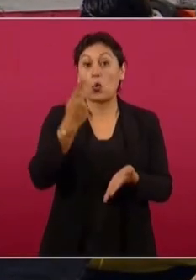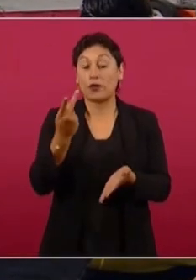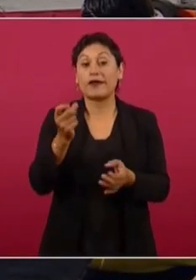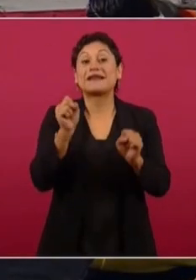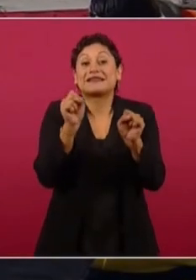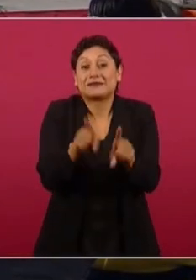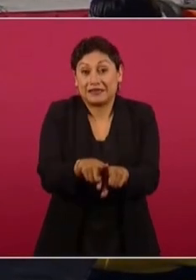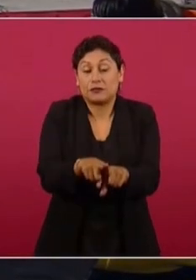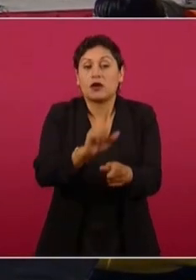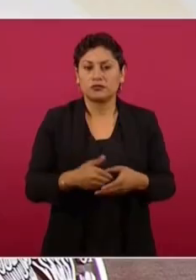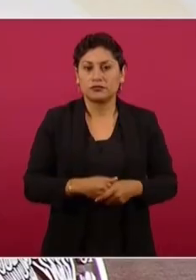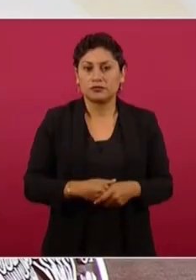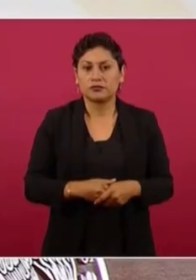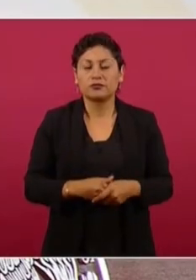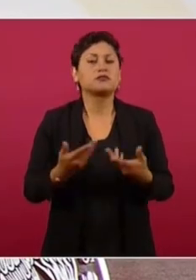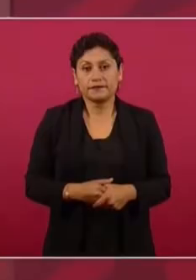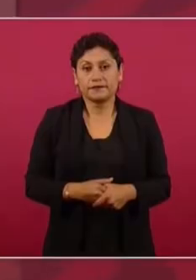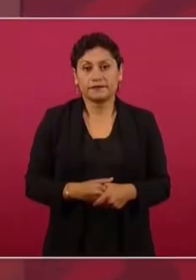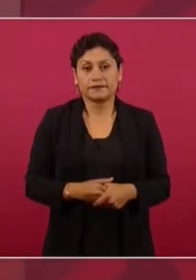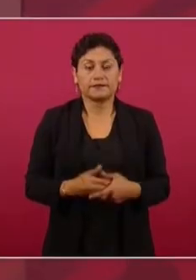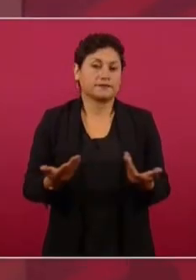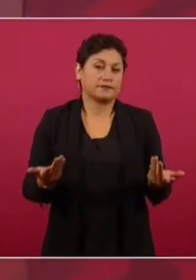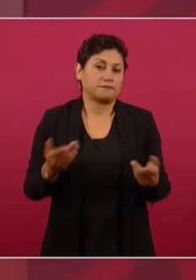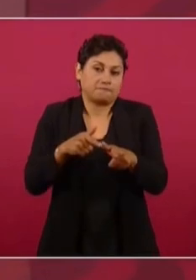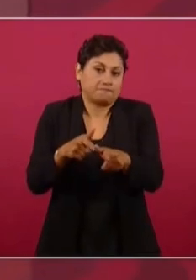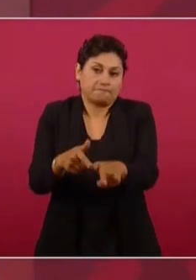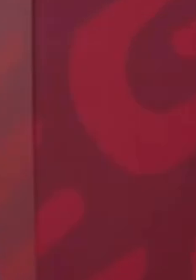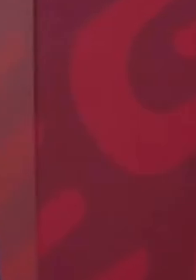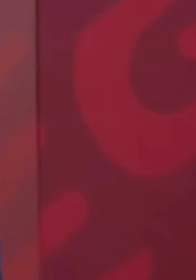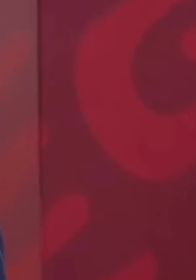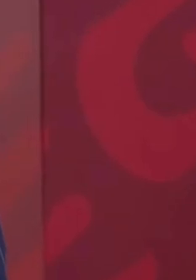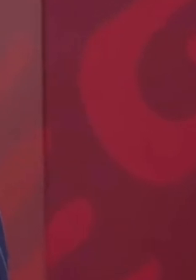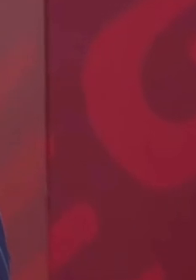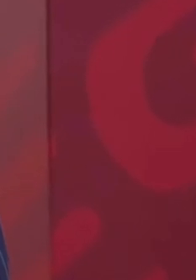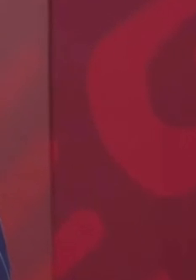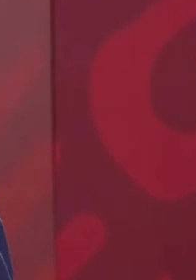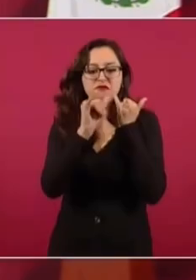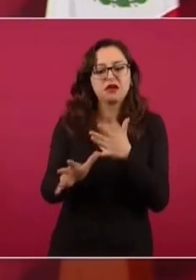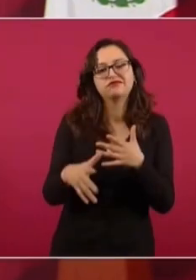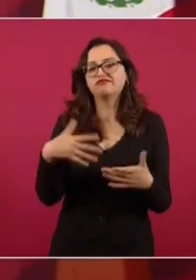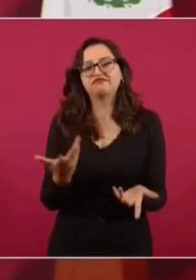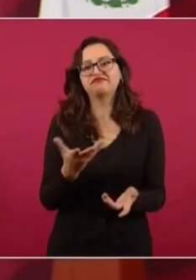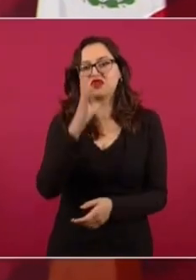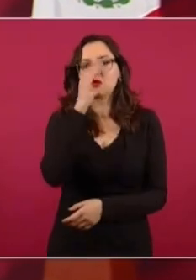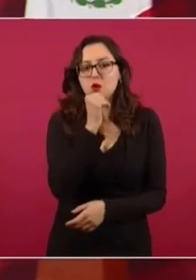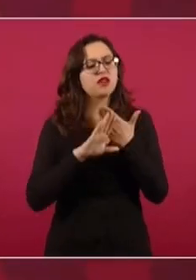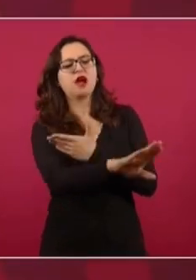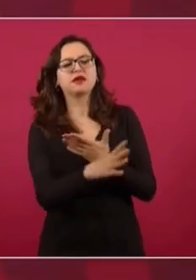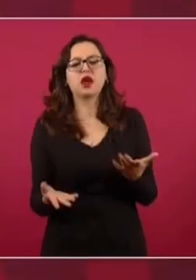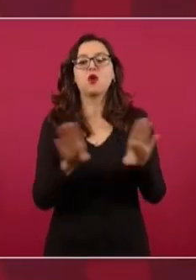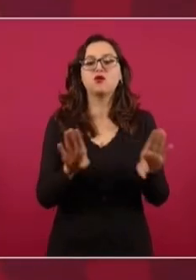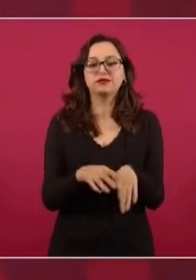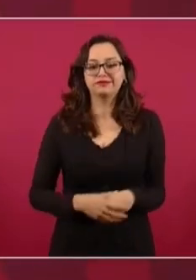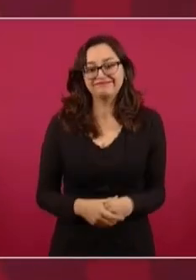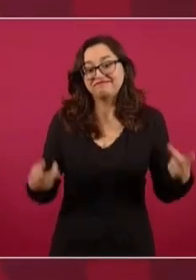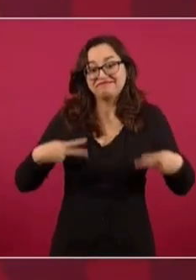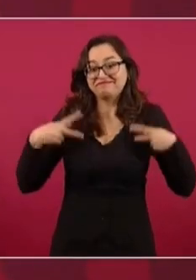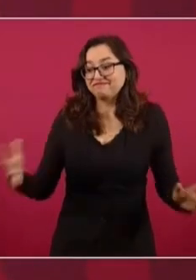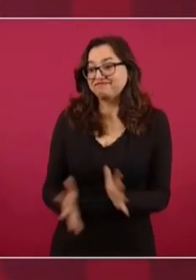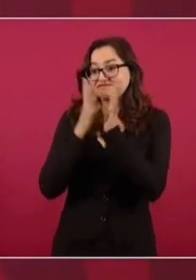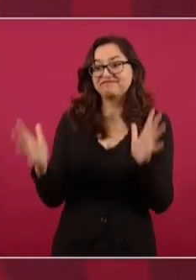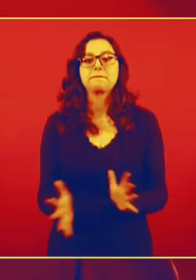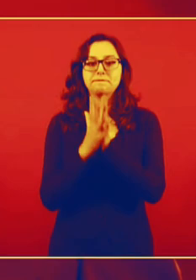que no se lleve a cabo la reforma. ¿Qué hacer? Pues seguir haciendo conciencia en el pueblo. ¿Cómo se evita el fraude? Con la participación